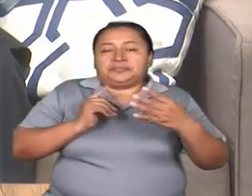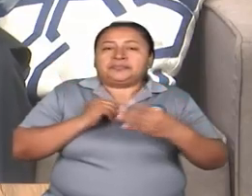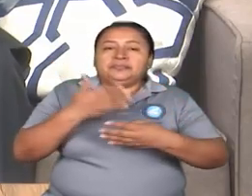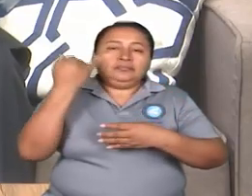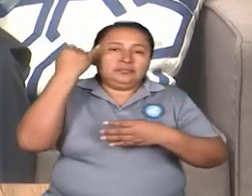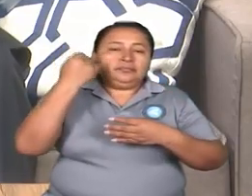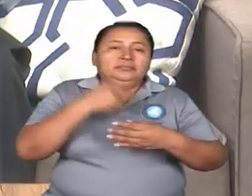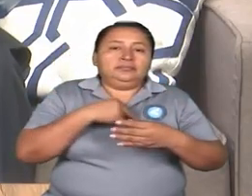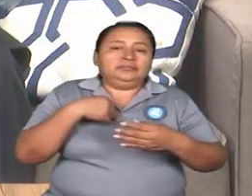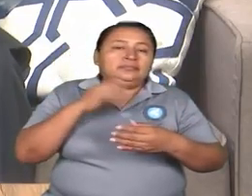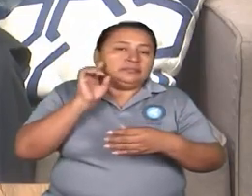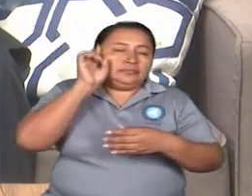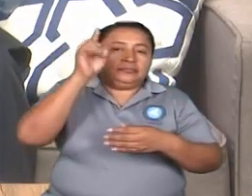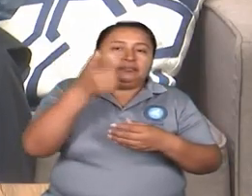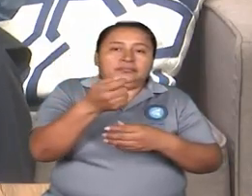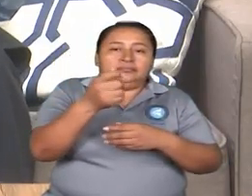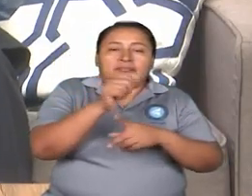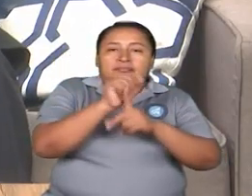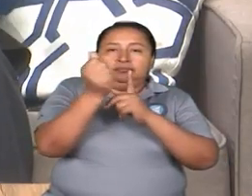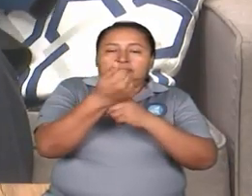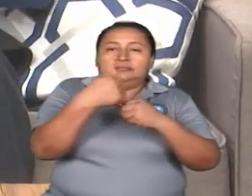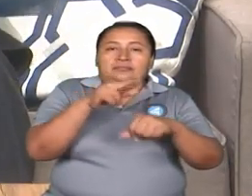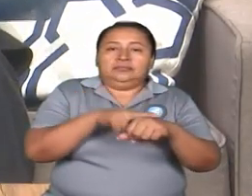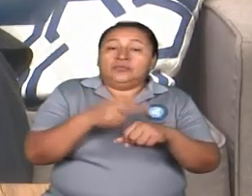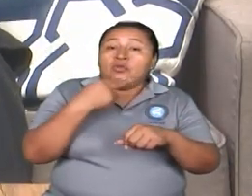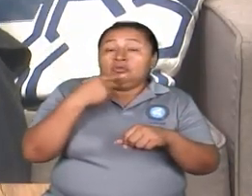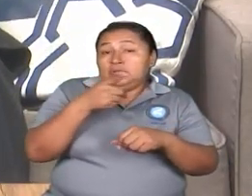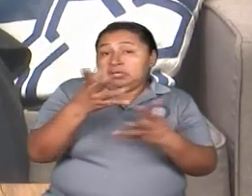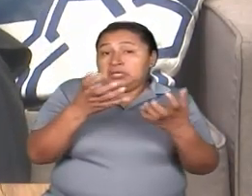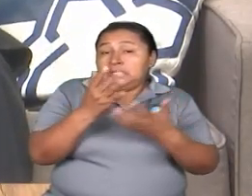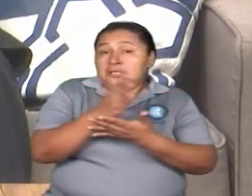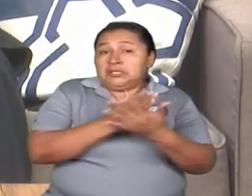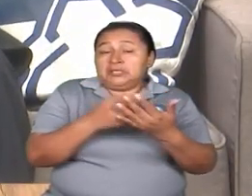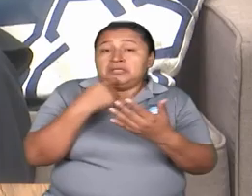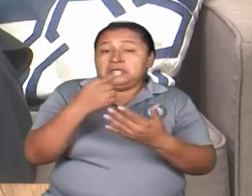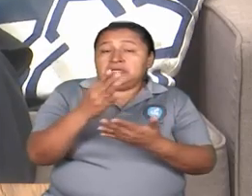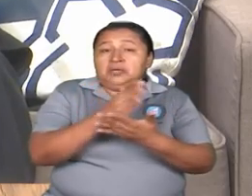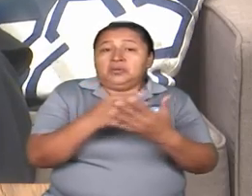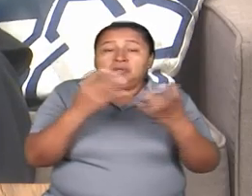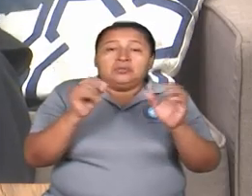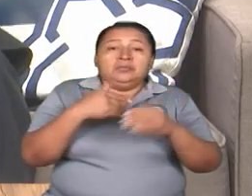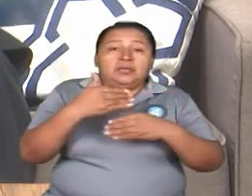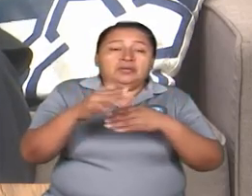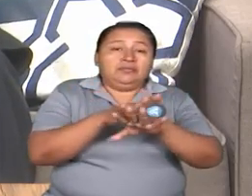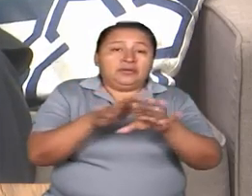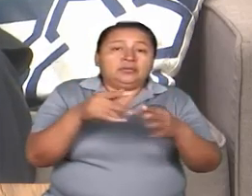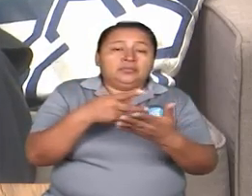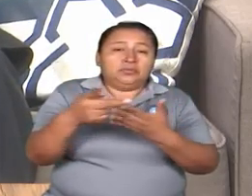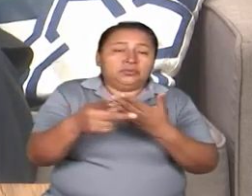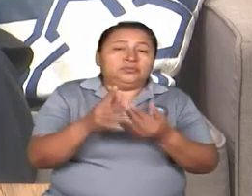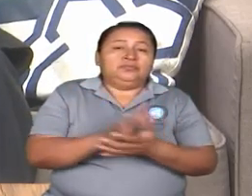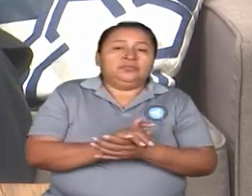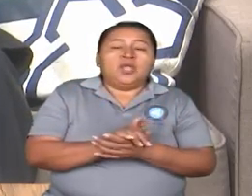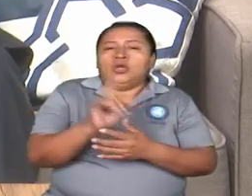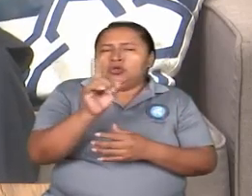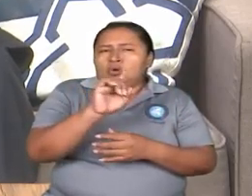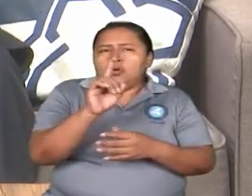creación y el desarrollo del canal parlamentario. No sé si tiene algo que decir. Ya para ir concluyendo este proceso. Yo